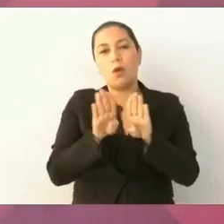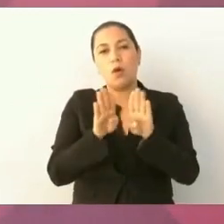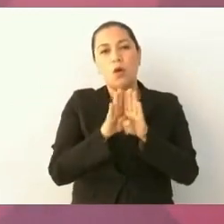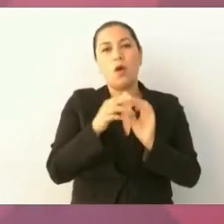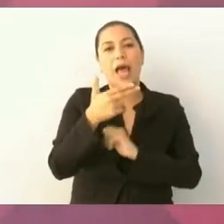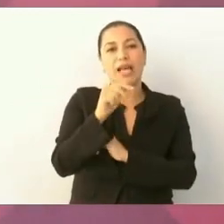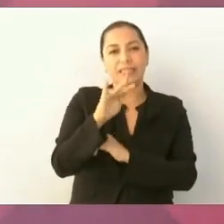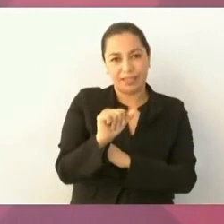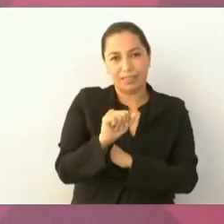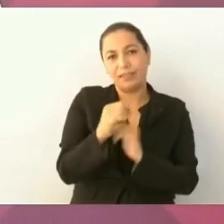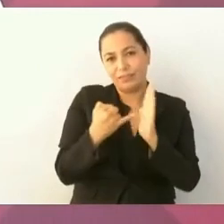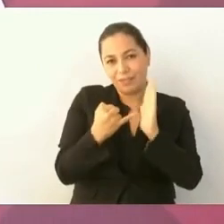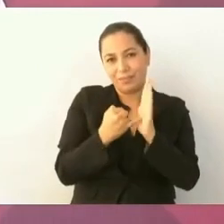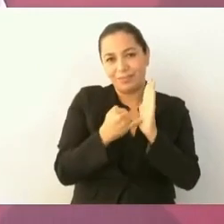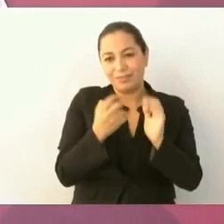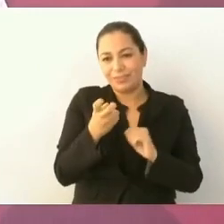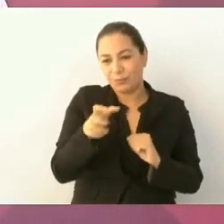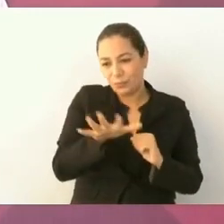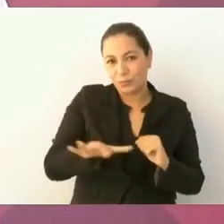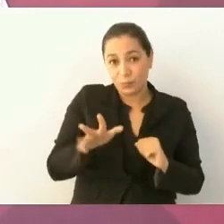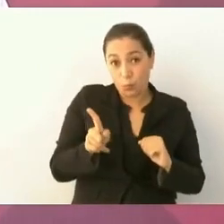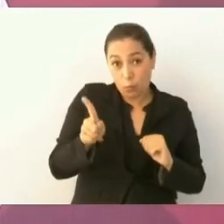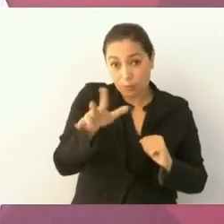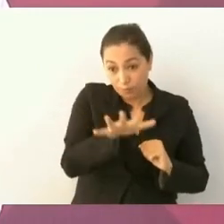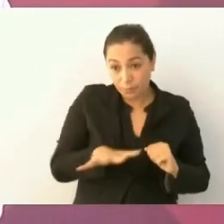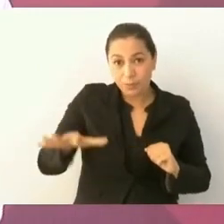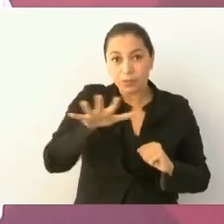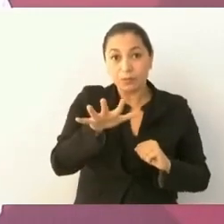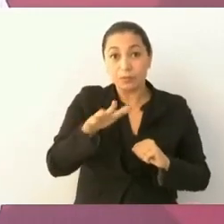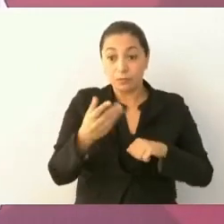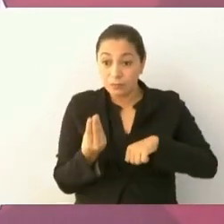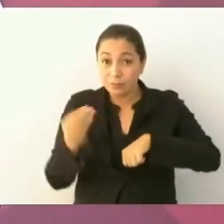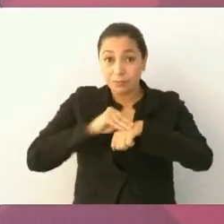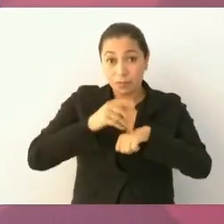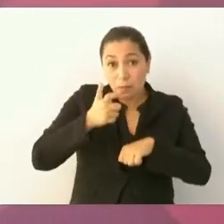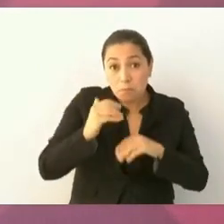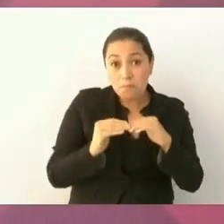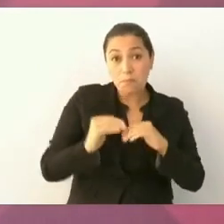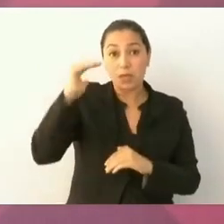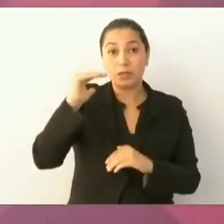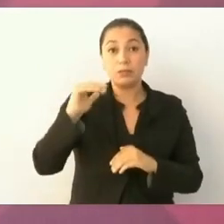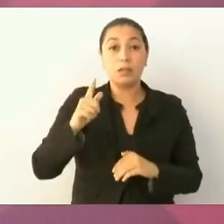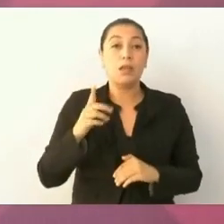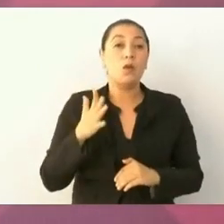sin aumentar los impuestos, sin gasolinazos,